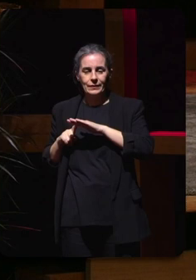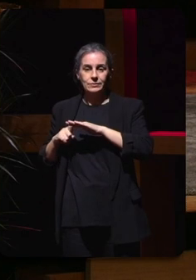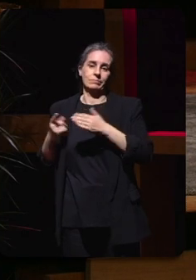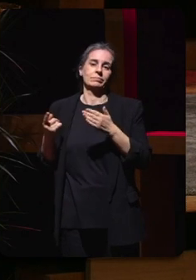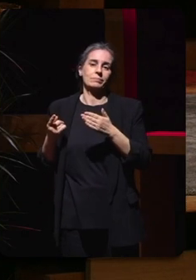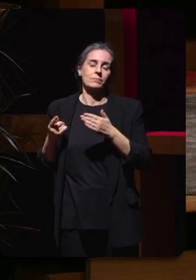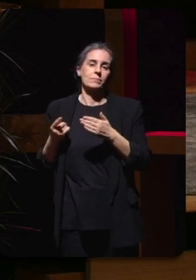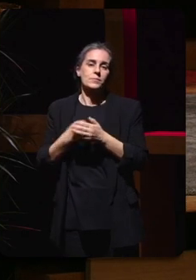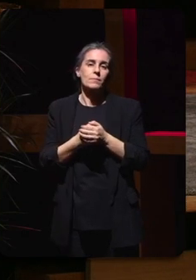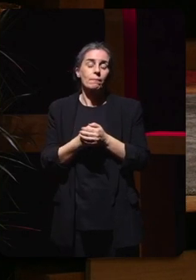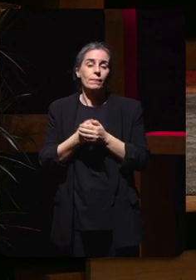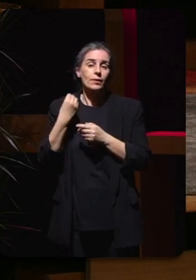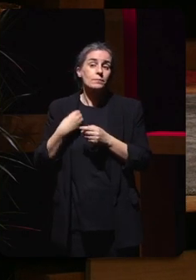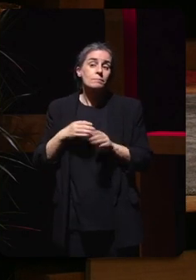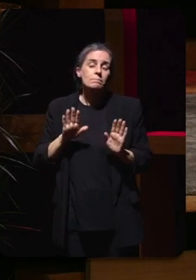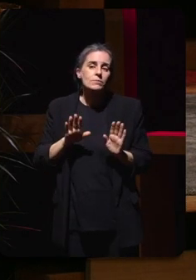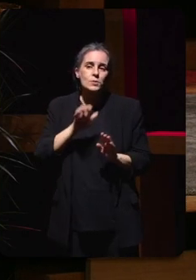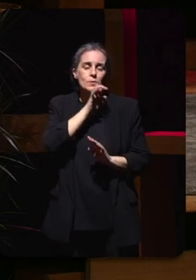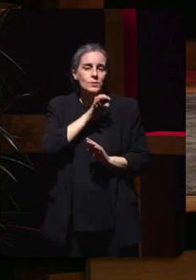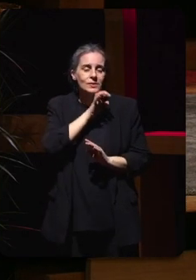que curiosamente